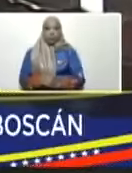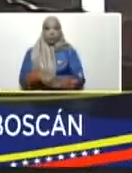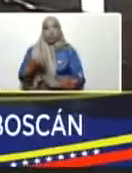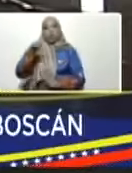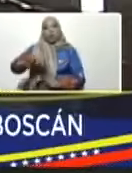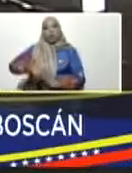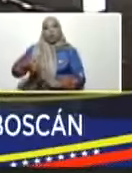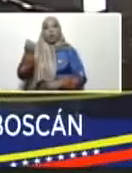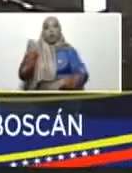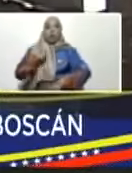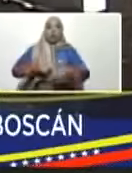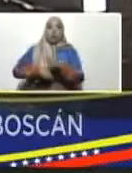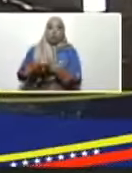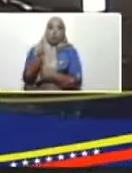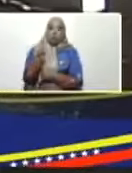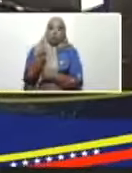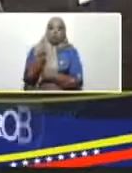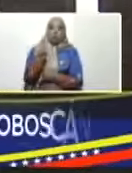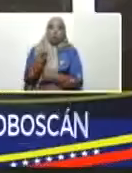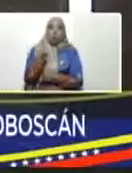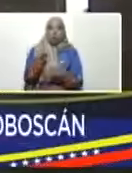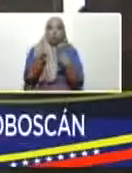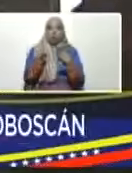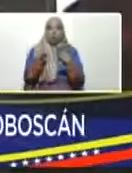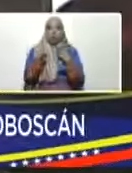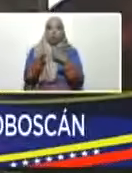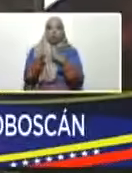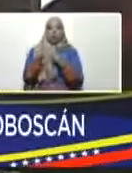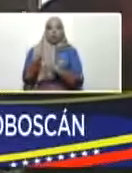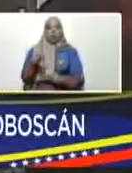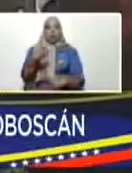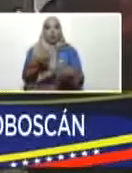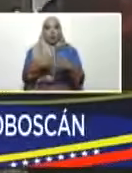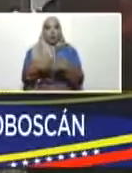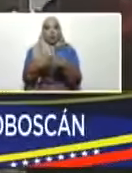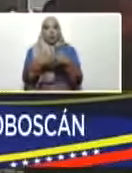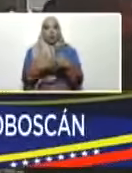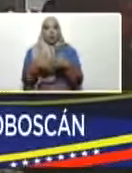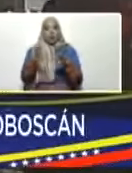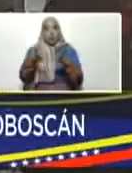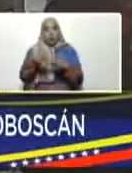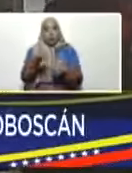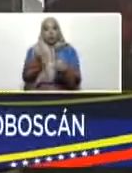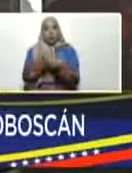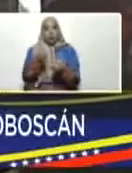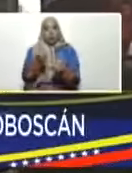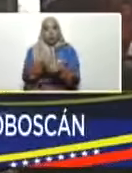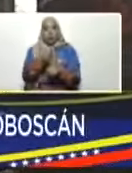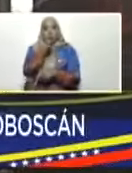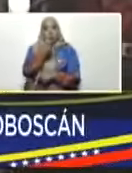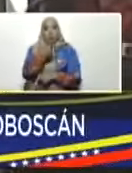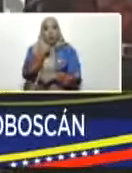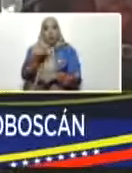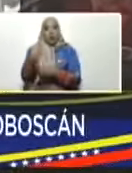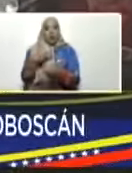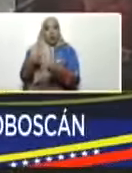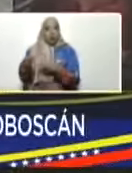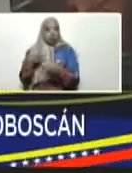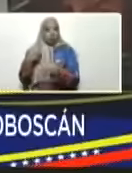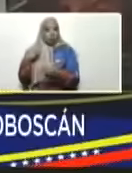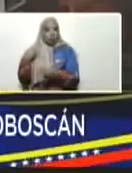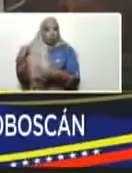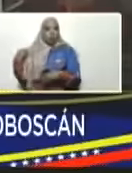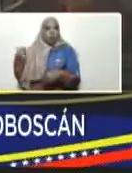una asociación con un inversionista estadounidense con el cual tenemos extraordinarias relaciones